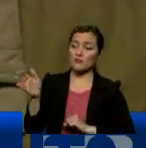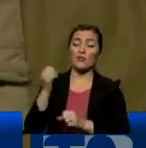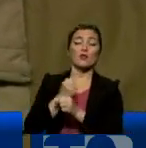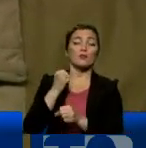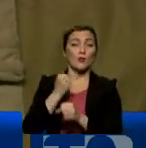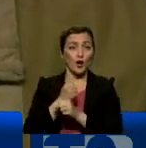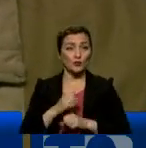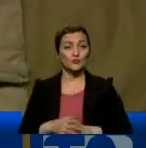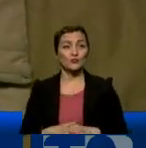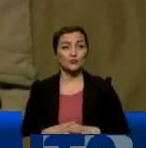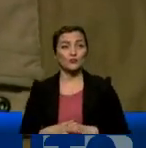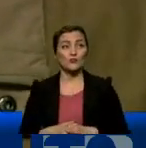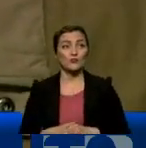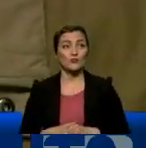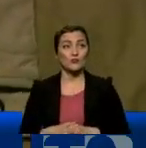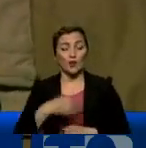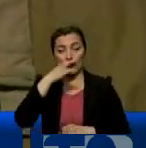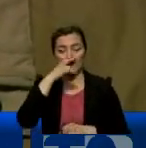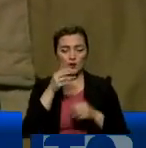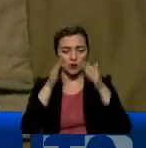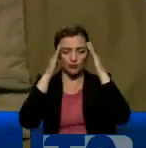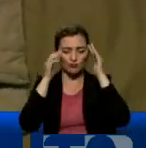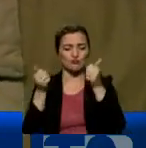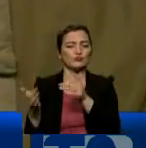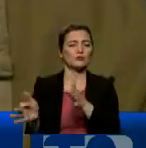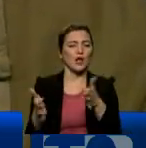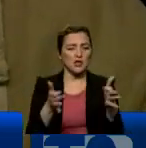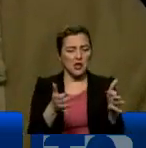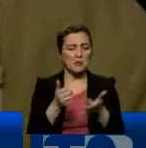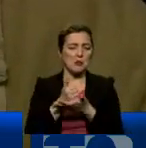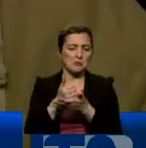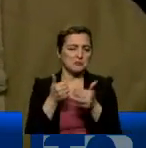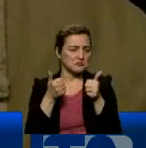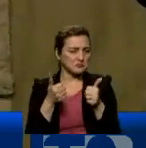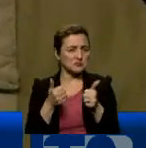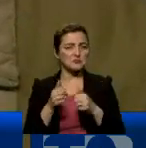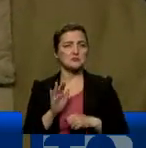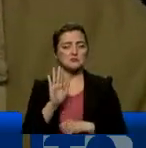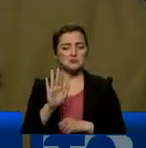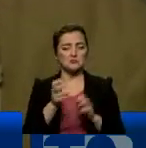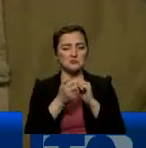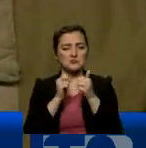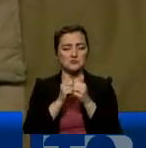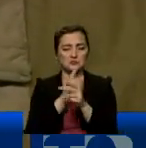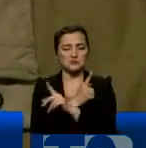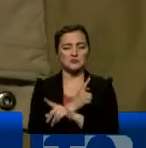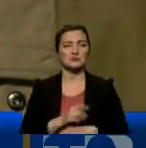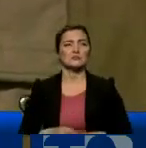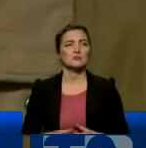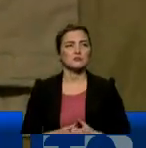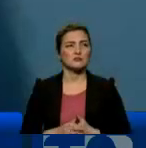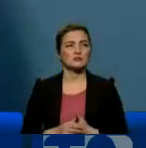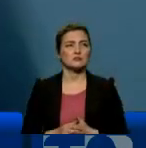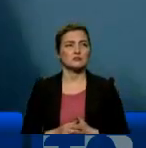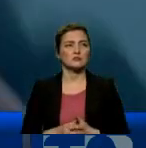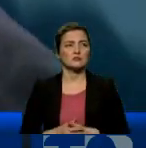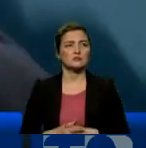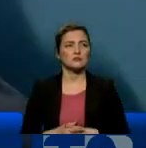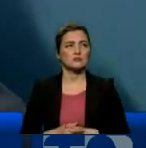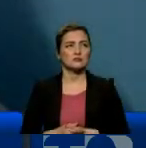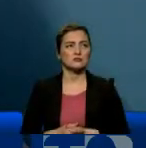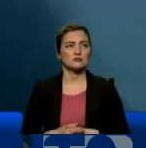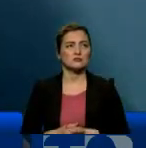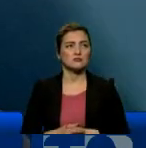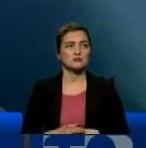trabajar y pueden saber que los niños reciben una terapia pues acorde a lo que necesita cada uno de los niños.